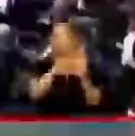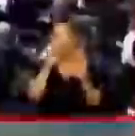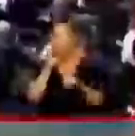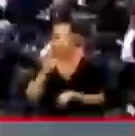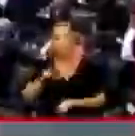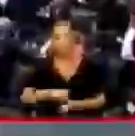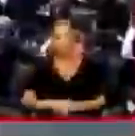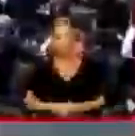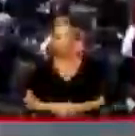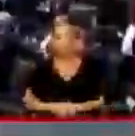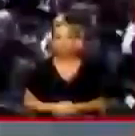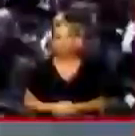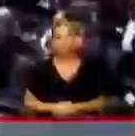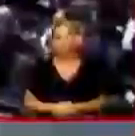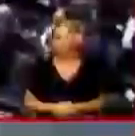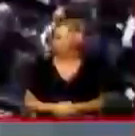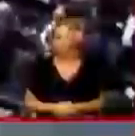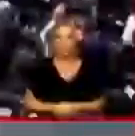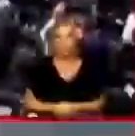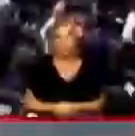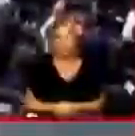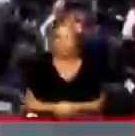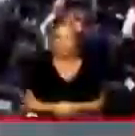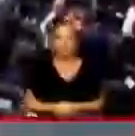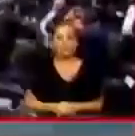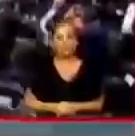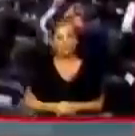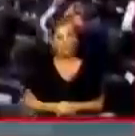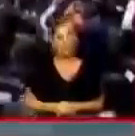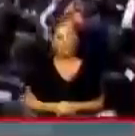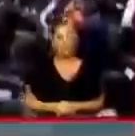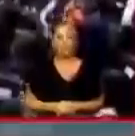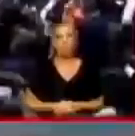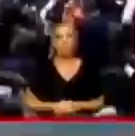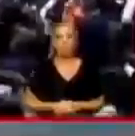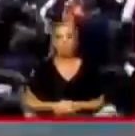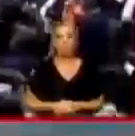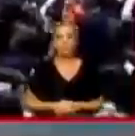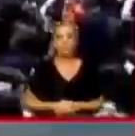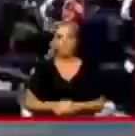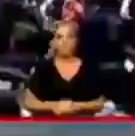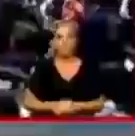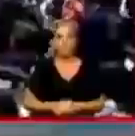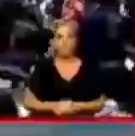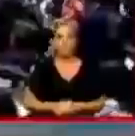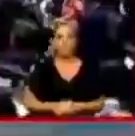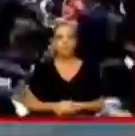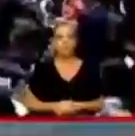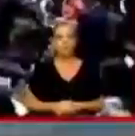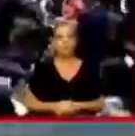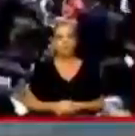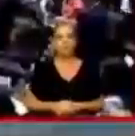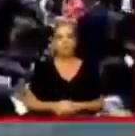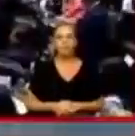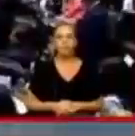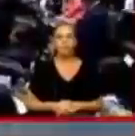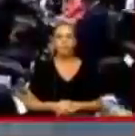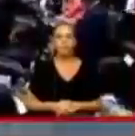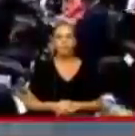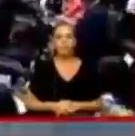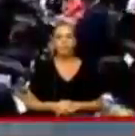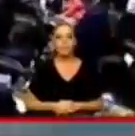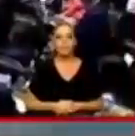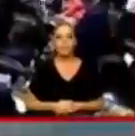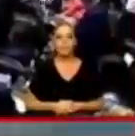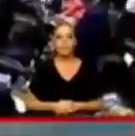que haya más atractivo a los activos en pesos. Entonces, yo creo que lo que el fondo está mirando es cómo nos financiamos, qué nivel de